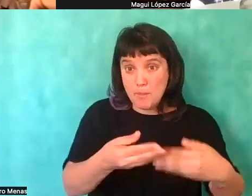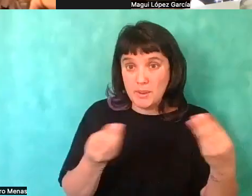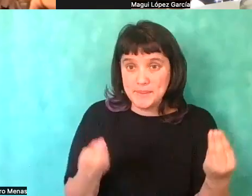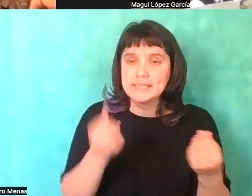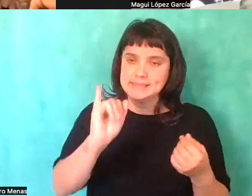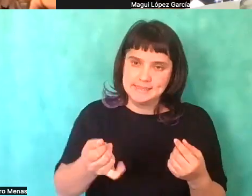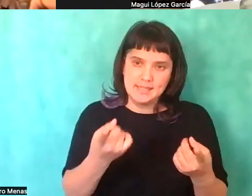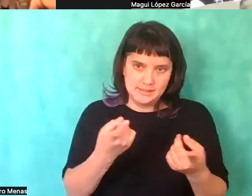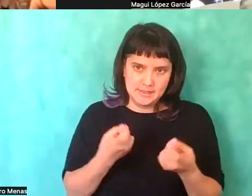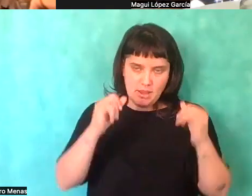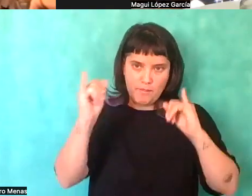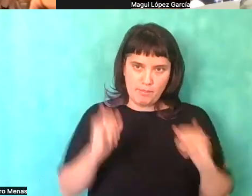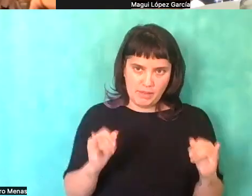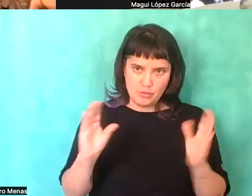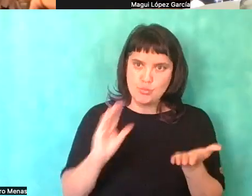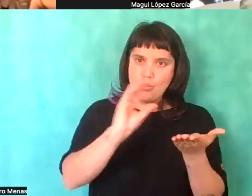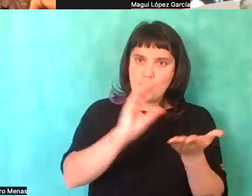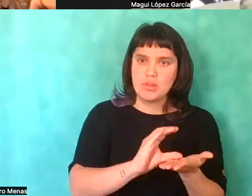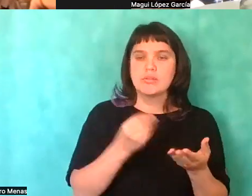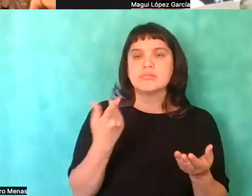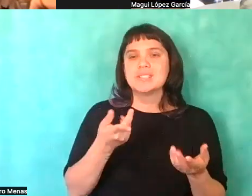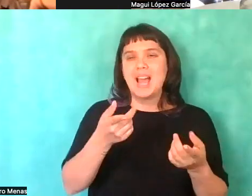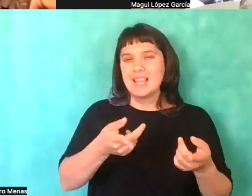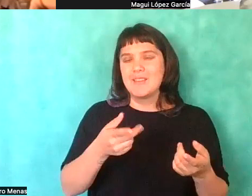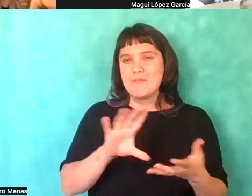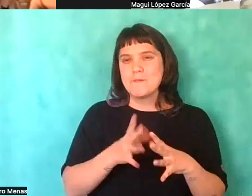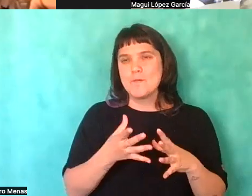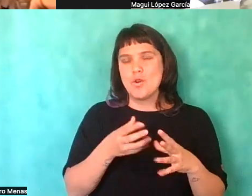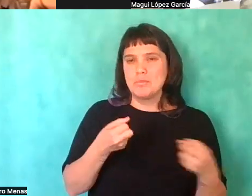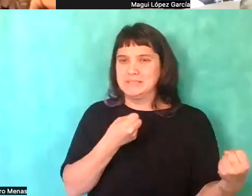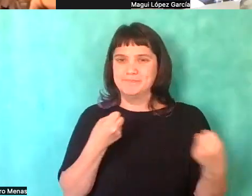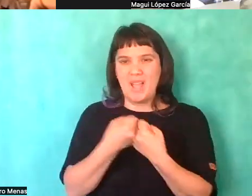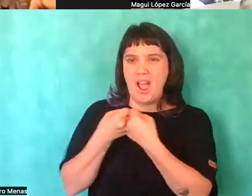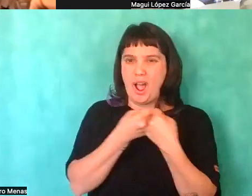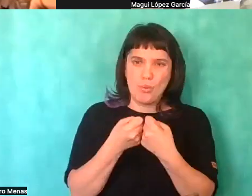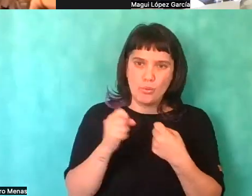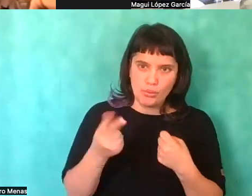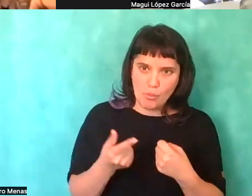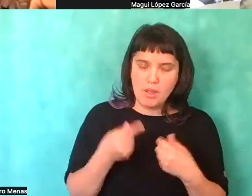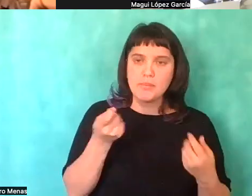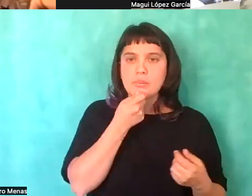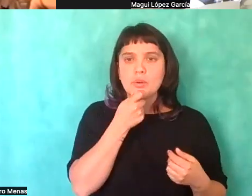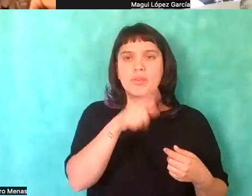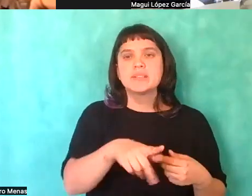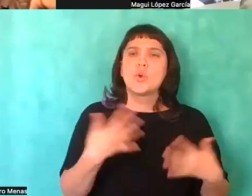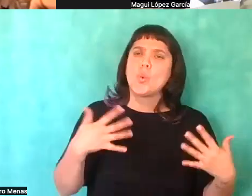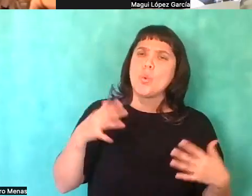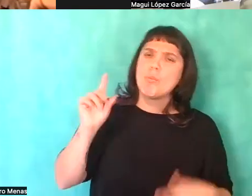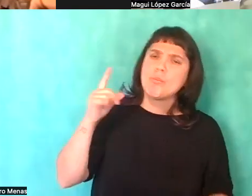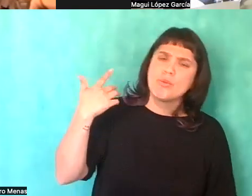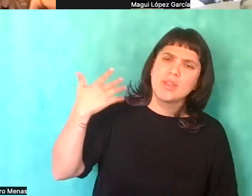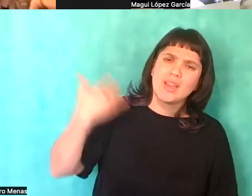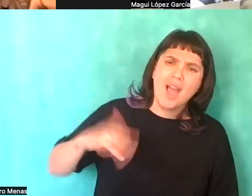en lo que siempre ha habido resistencias, ¿no? También. Porque siempre dicen, bueno, es costoso armar